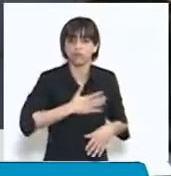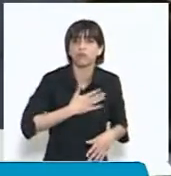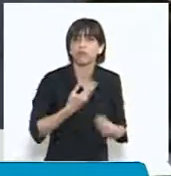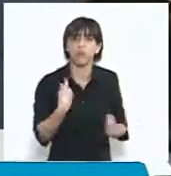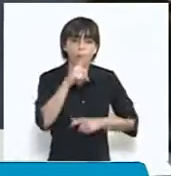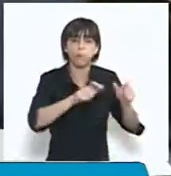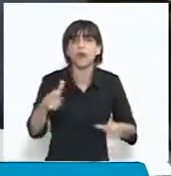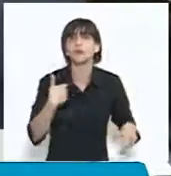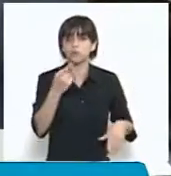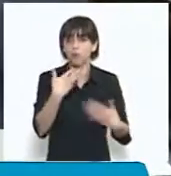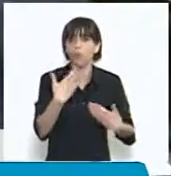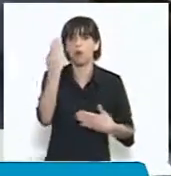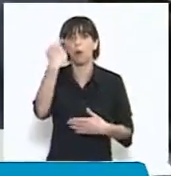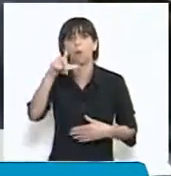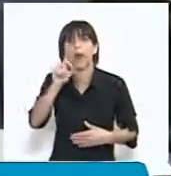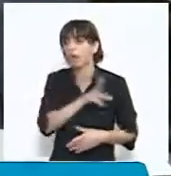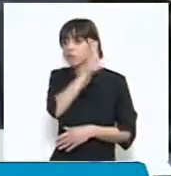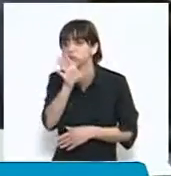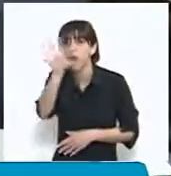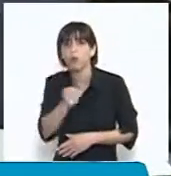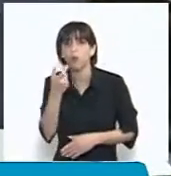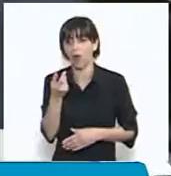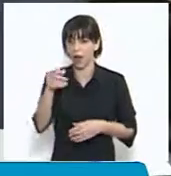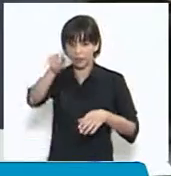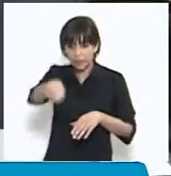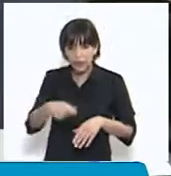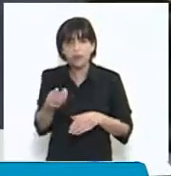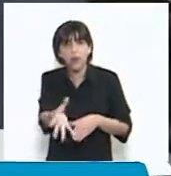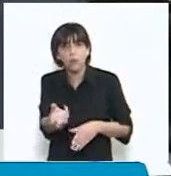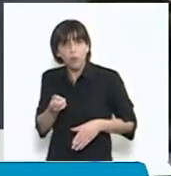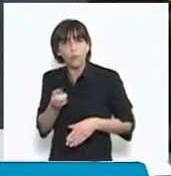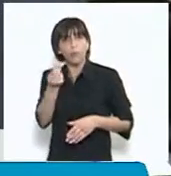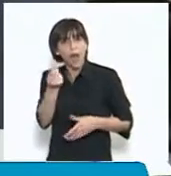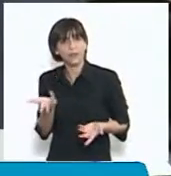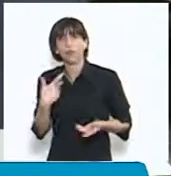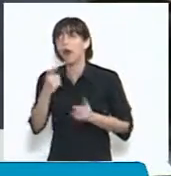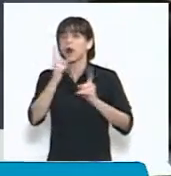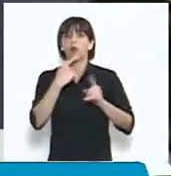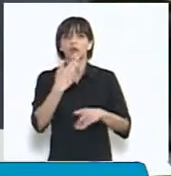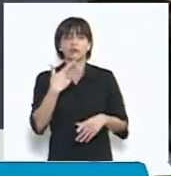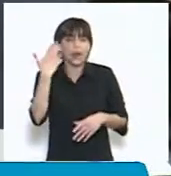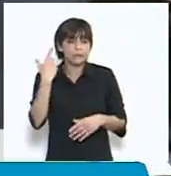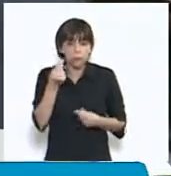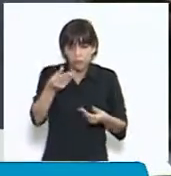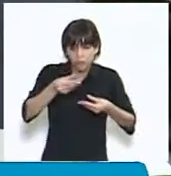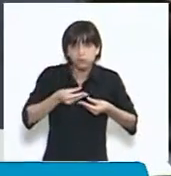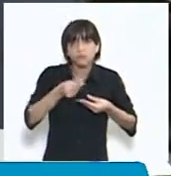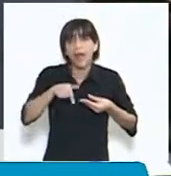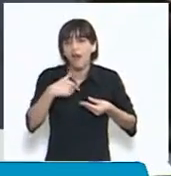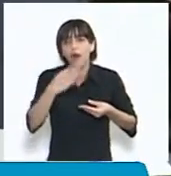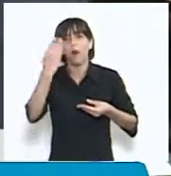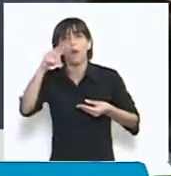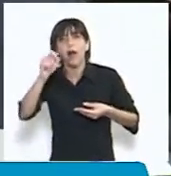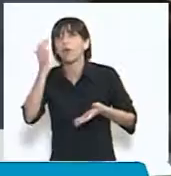en la mano el cobro de la asignación universal, cuando debería ser un derecho colectivo que marque el